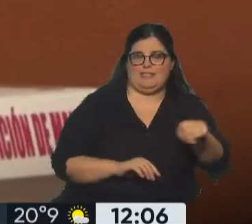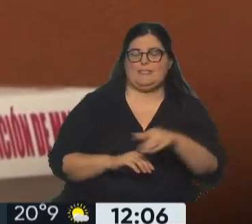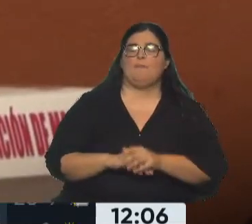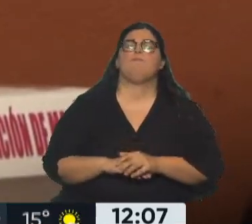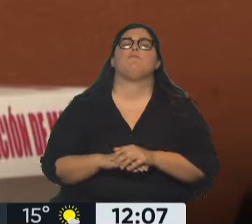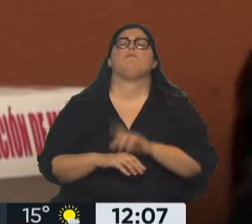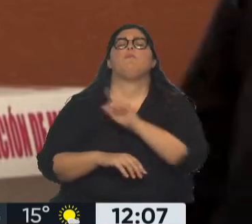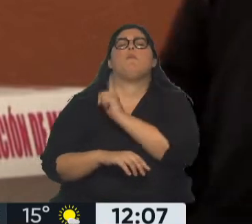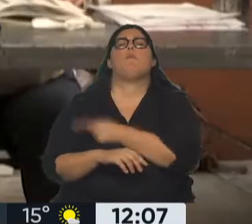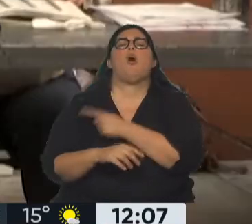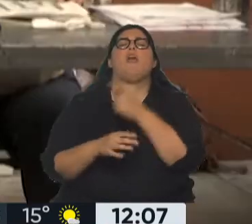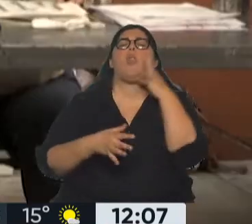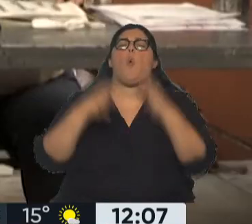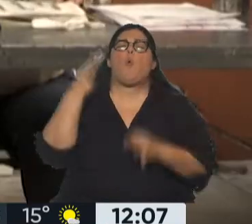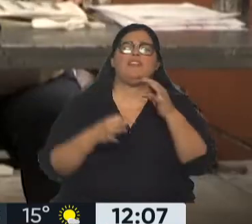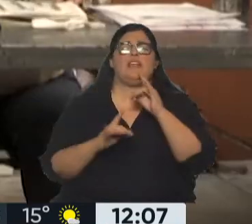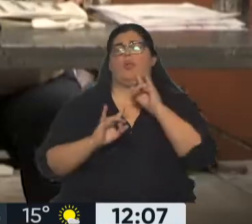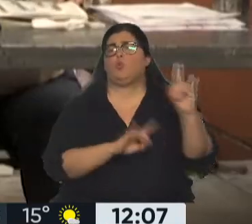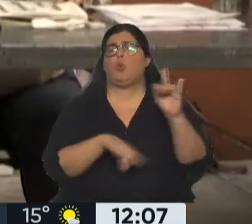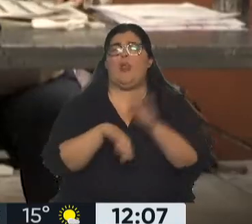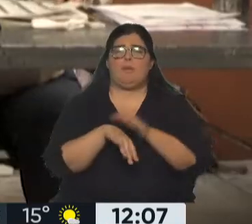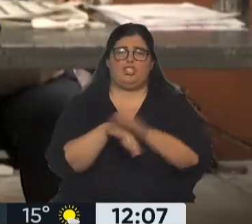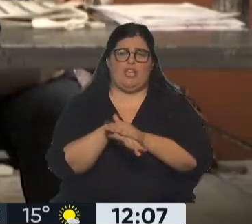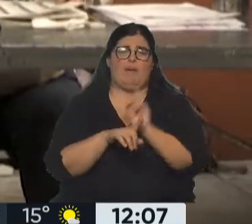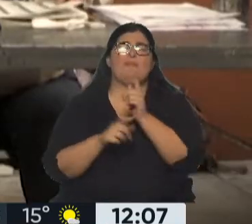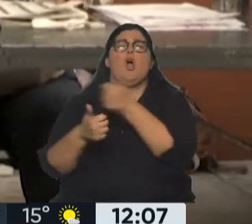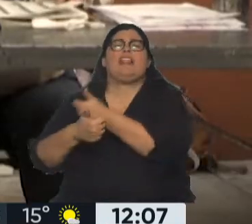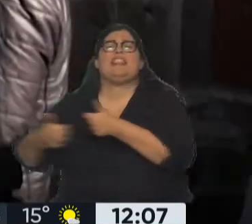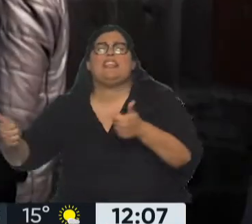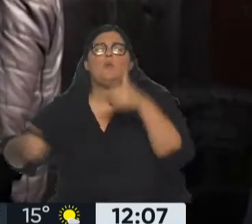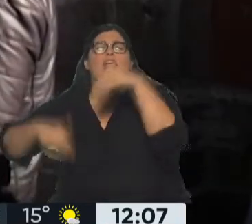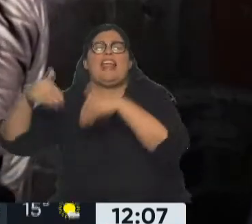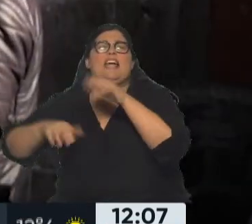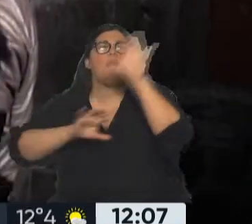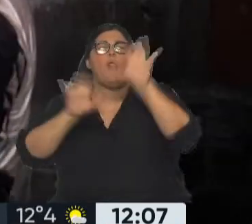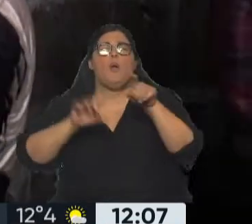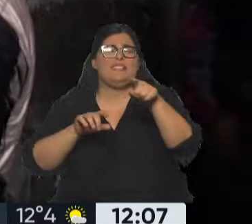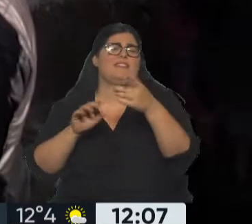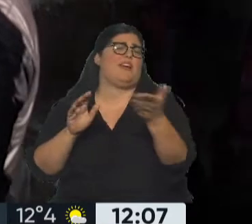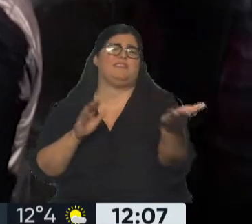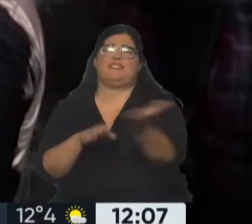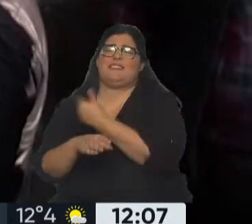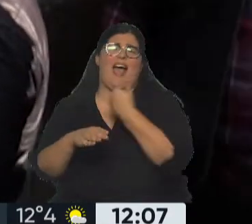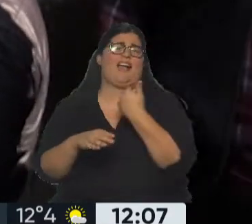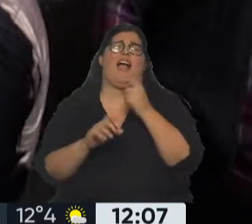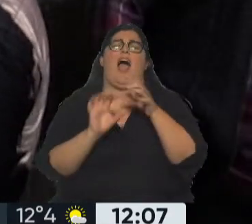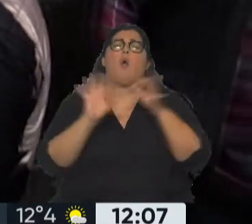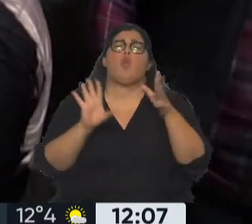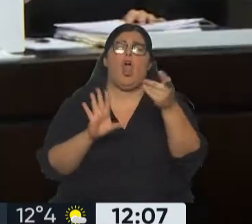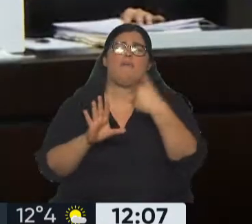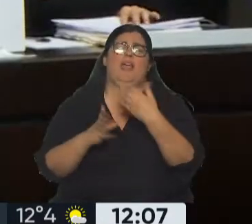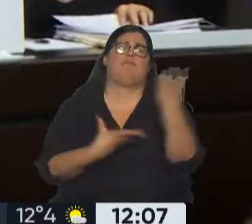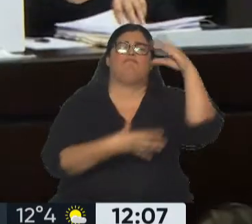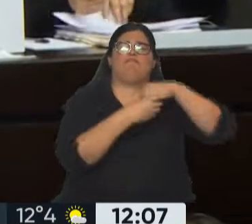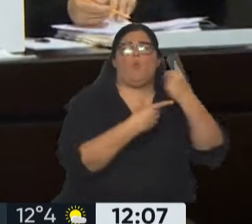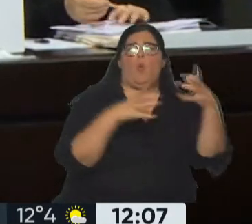de la Federación asumiría las funciones que hoy tienen los tribunales electorales estatales, quitándole autonomía a los estados. A esto